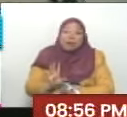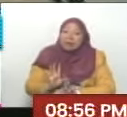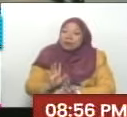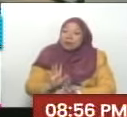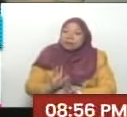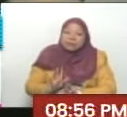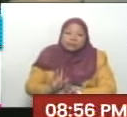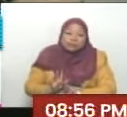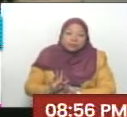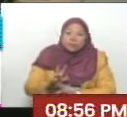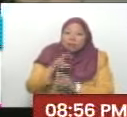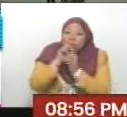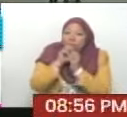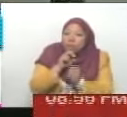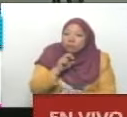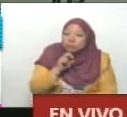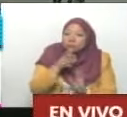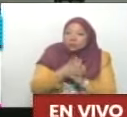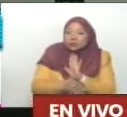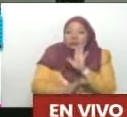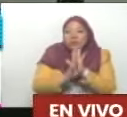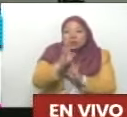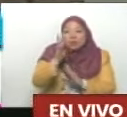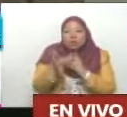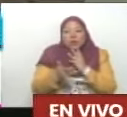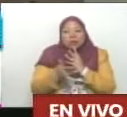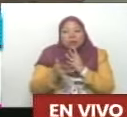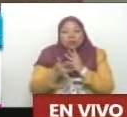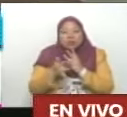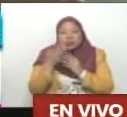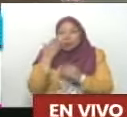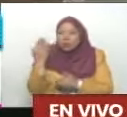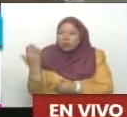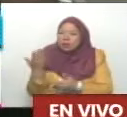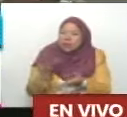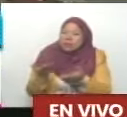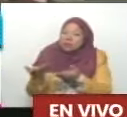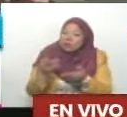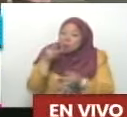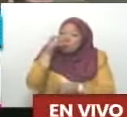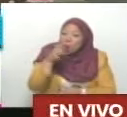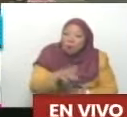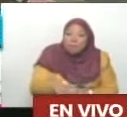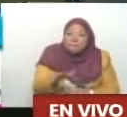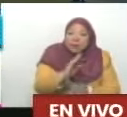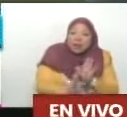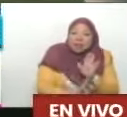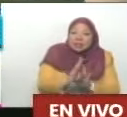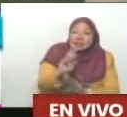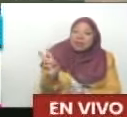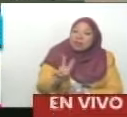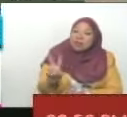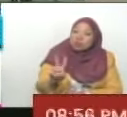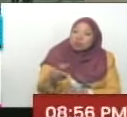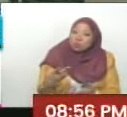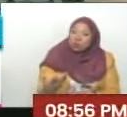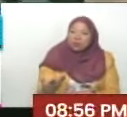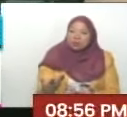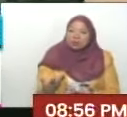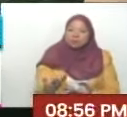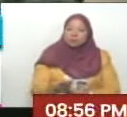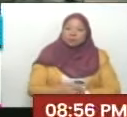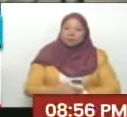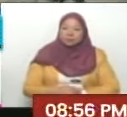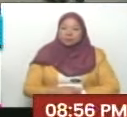Porque son avances gigantescos. Y China pone todos esos avances al servicio del desarrollo de Venezuela.